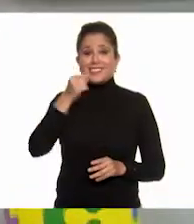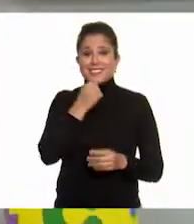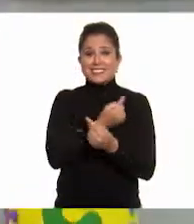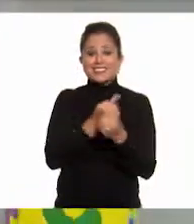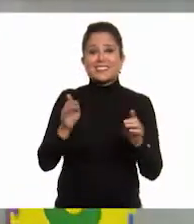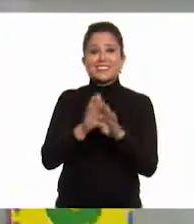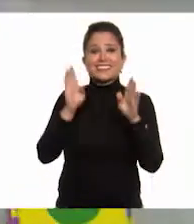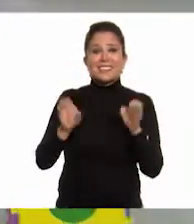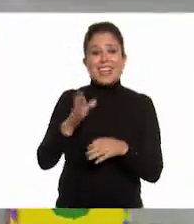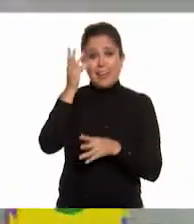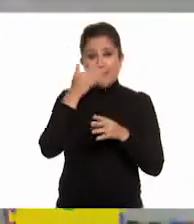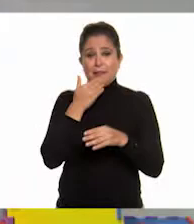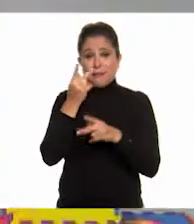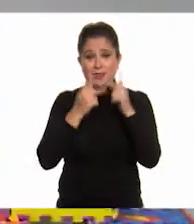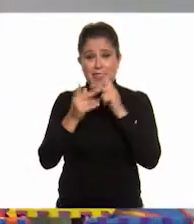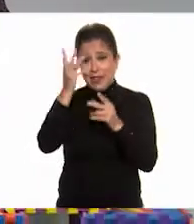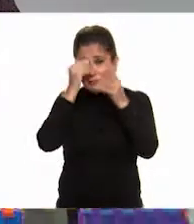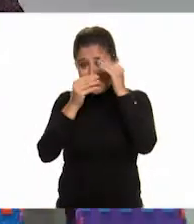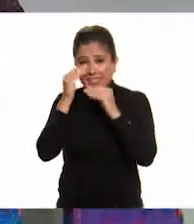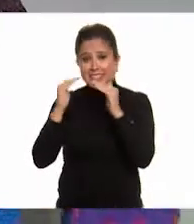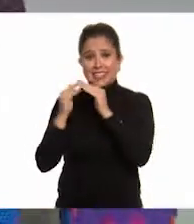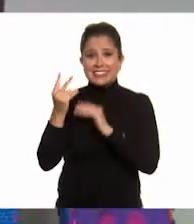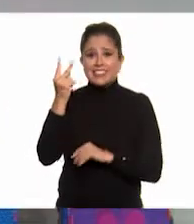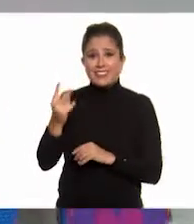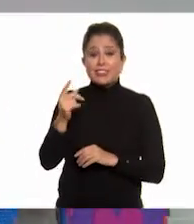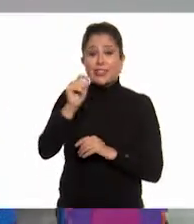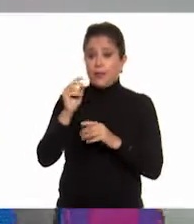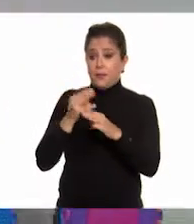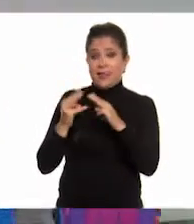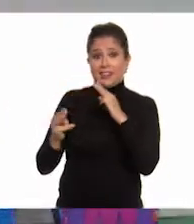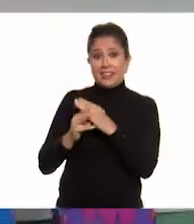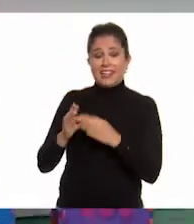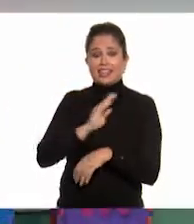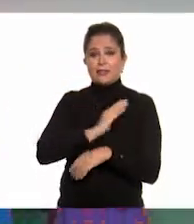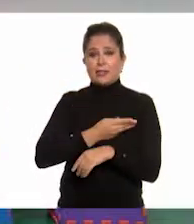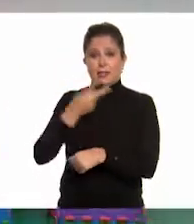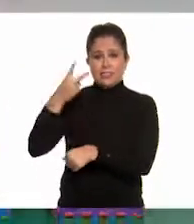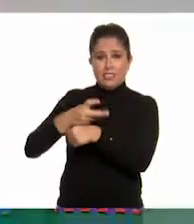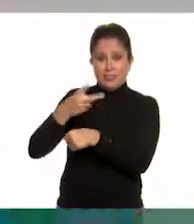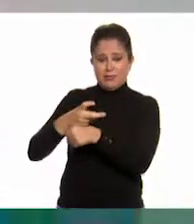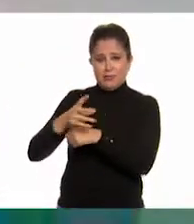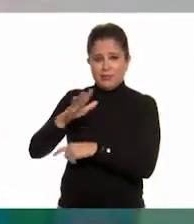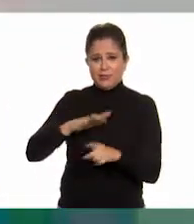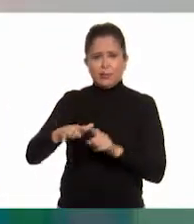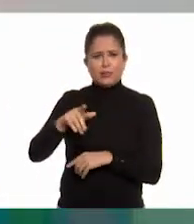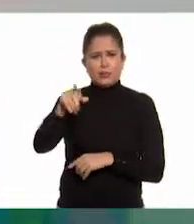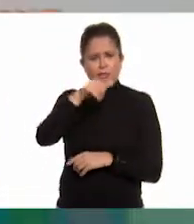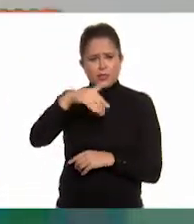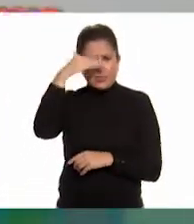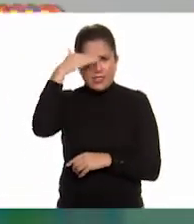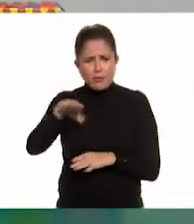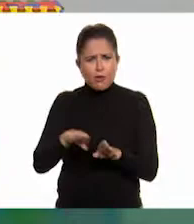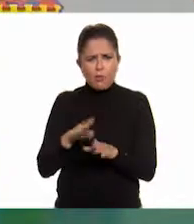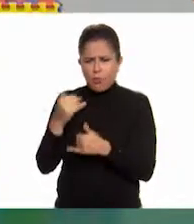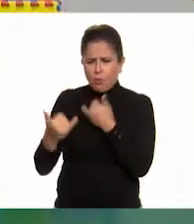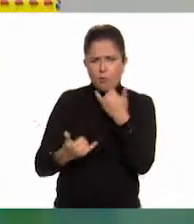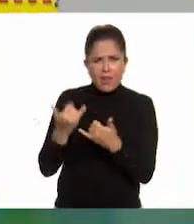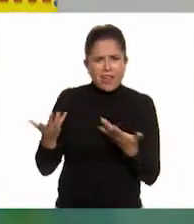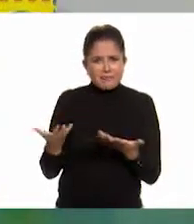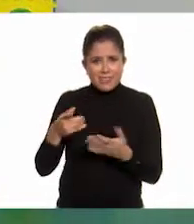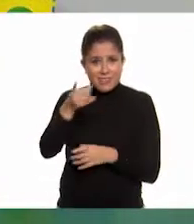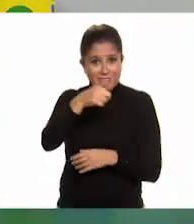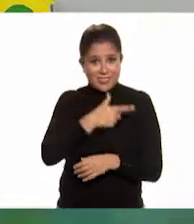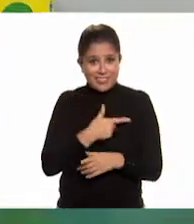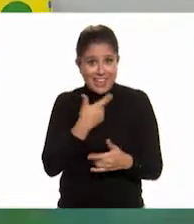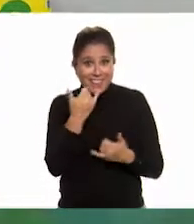¿cómo están? Bienvenidos a Aprende en Casa 3, a su asignatura de lengua materna de segundo grado. Oigan, ¿ustedes saben cómo se juegan los juegos? ¿Les gusta